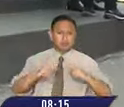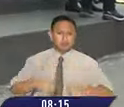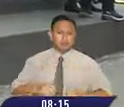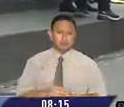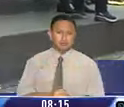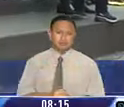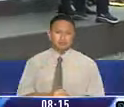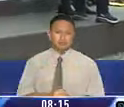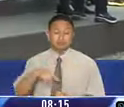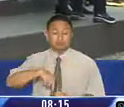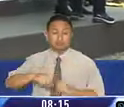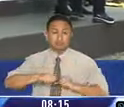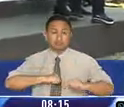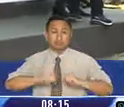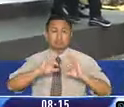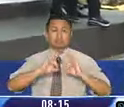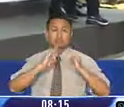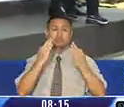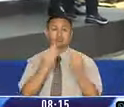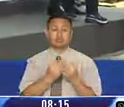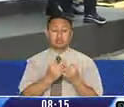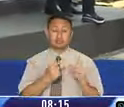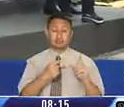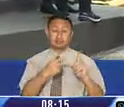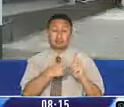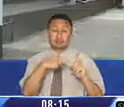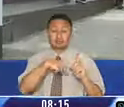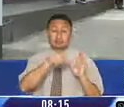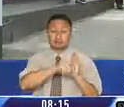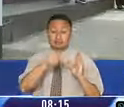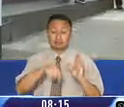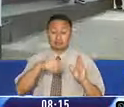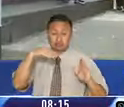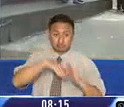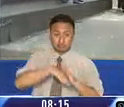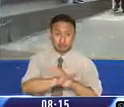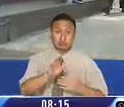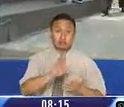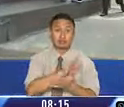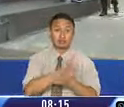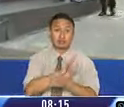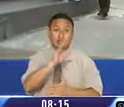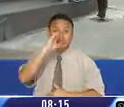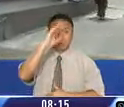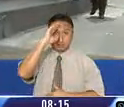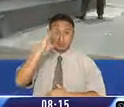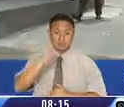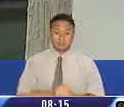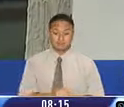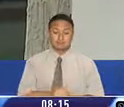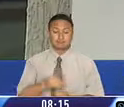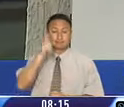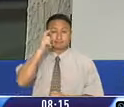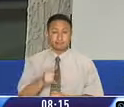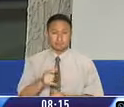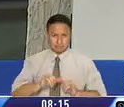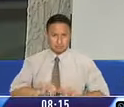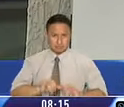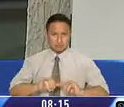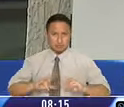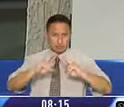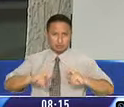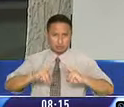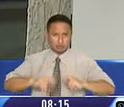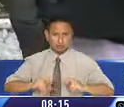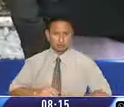de las diligencias, la familia de la hoy desaparecida y su defensa ingresaron a la escuela de policía. Además, Fiscalía continúa con la investigación del